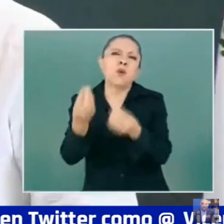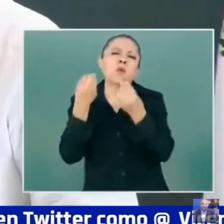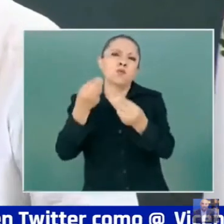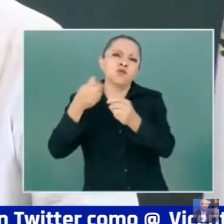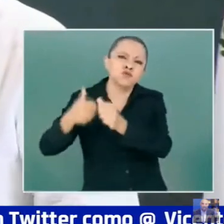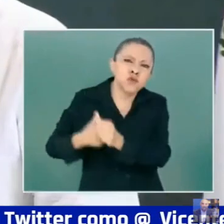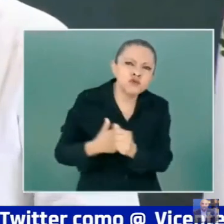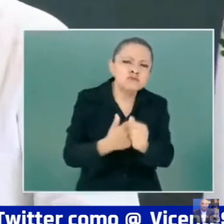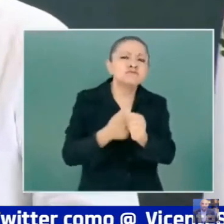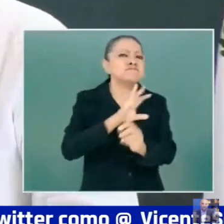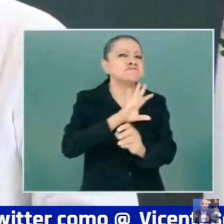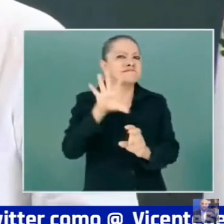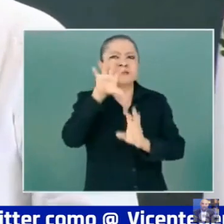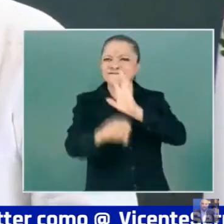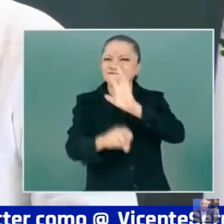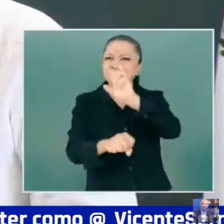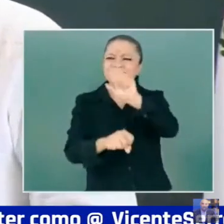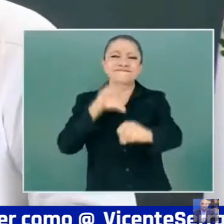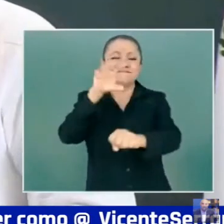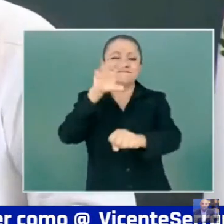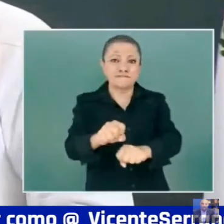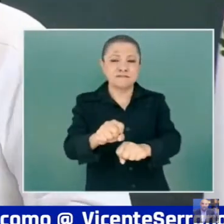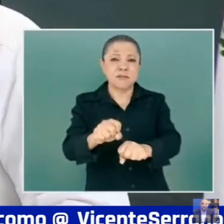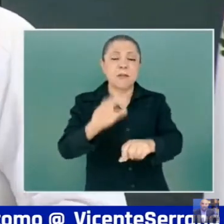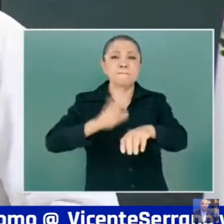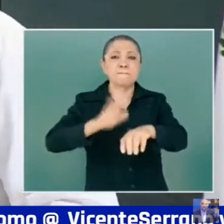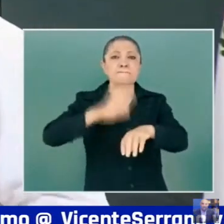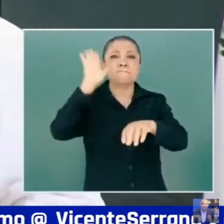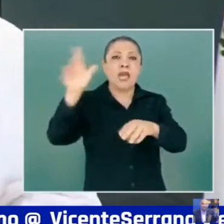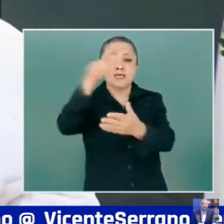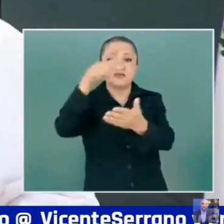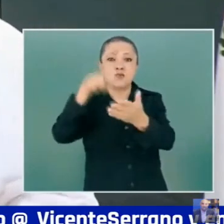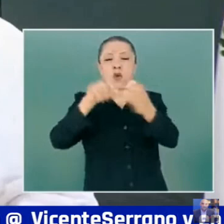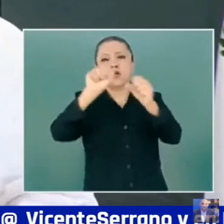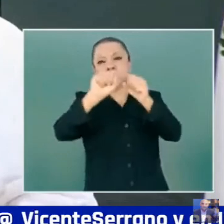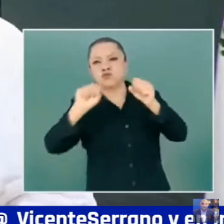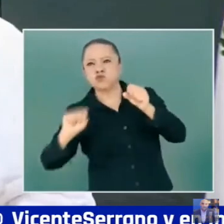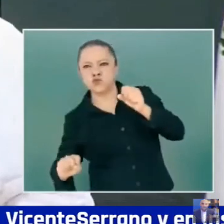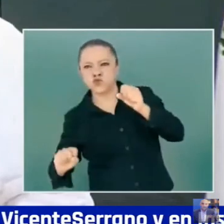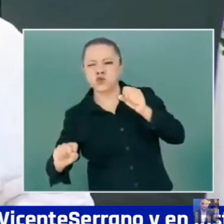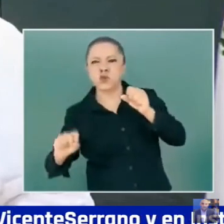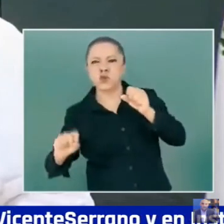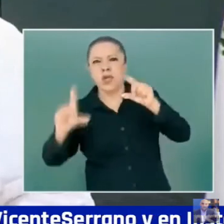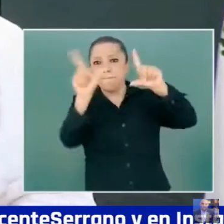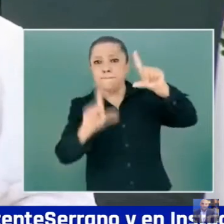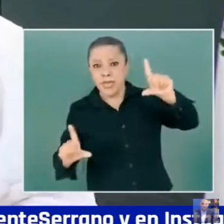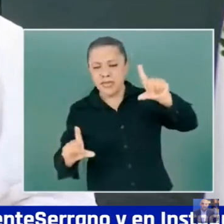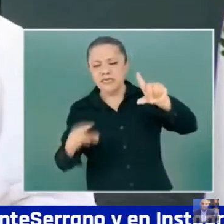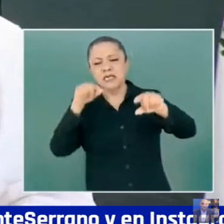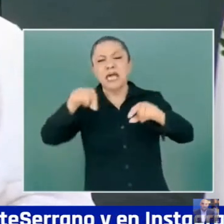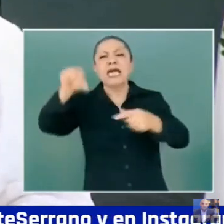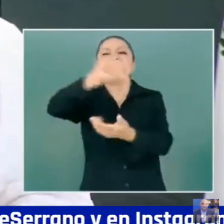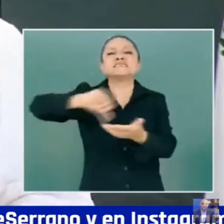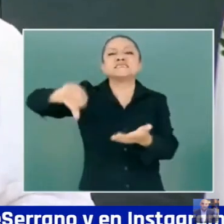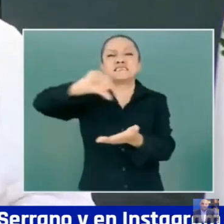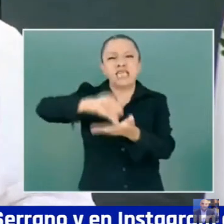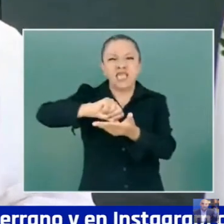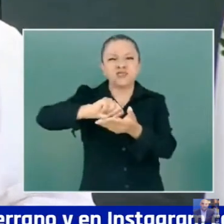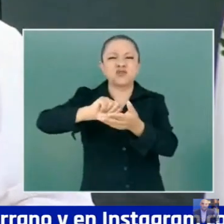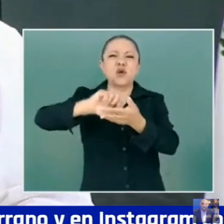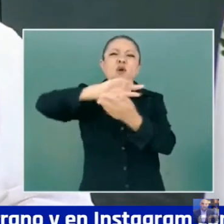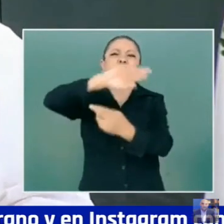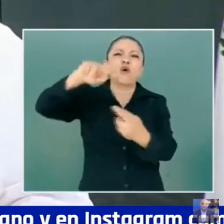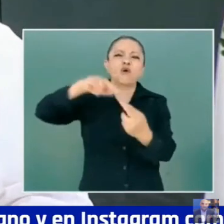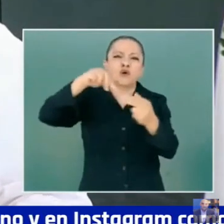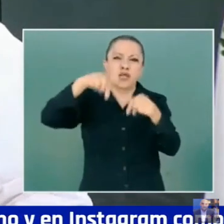logró conquistar la mayor parte del sur del país y una parte del centro, en la